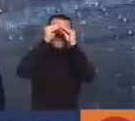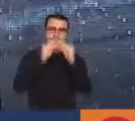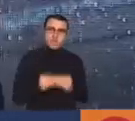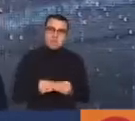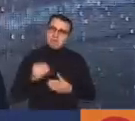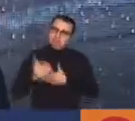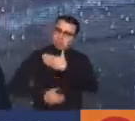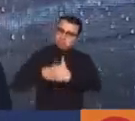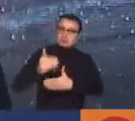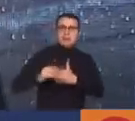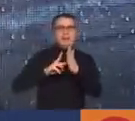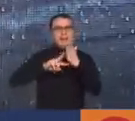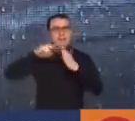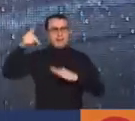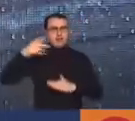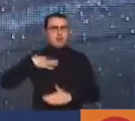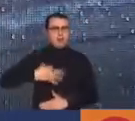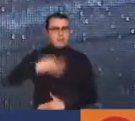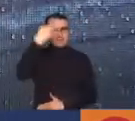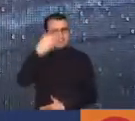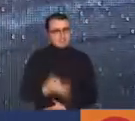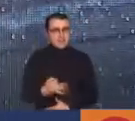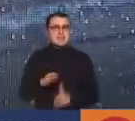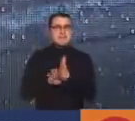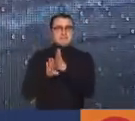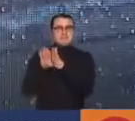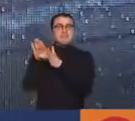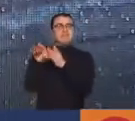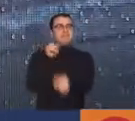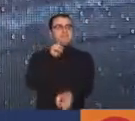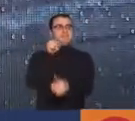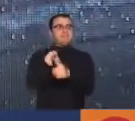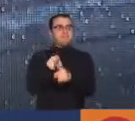más avanzada, tecnológica y digna para llevar